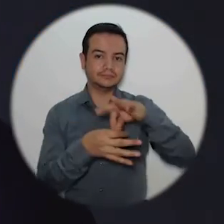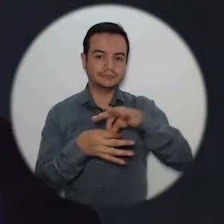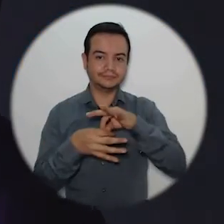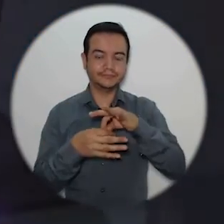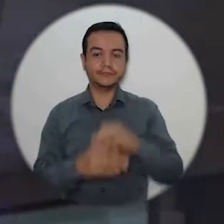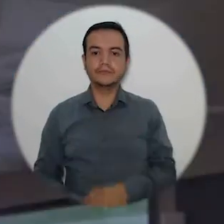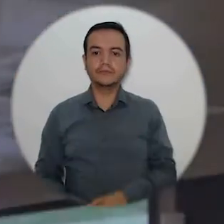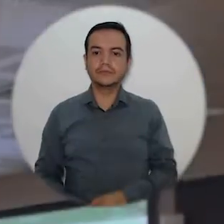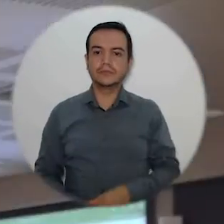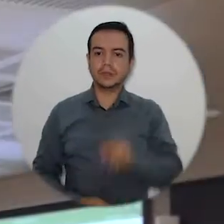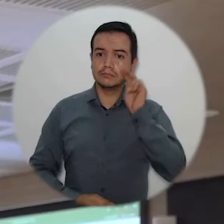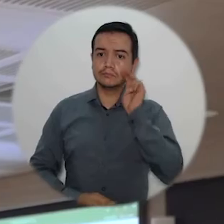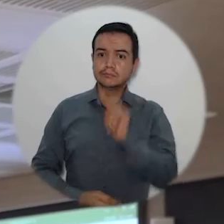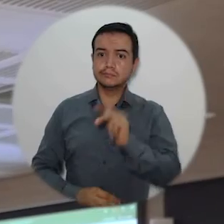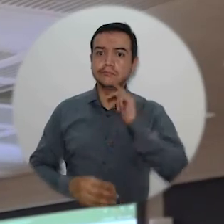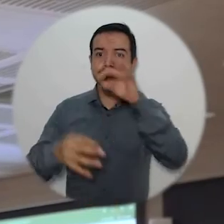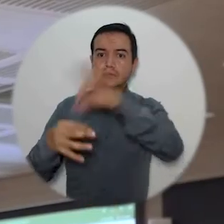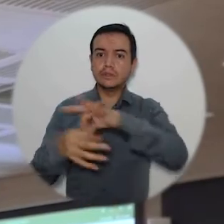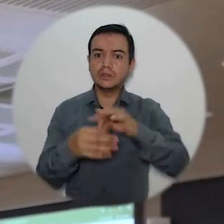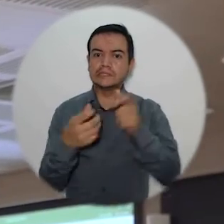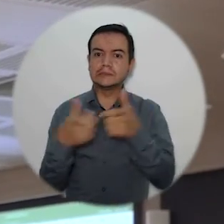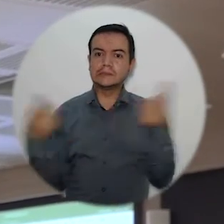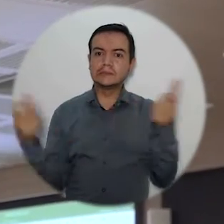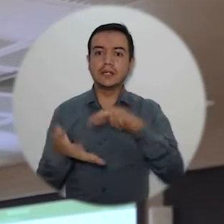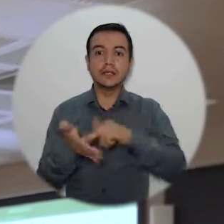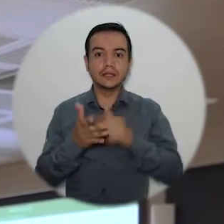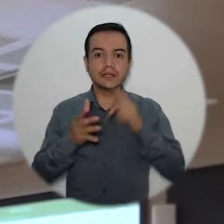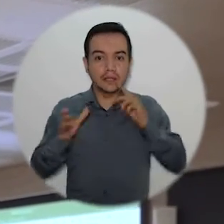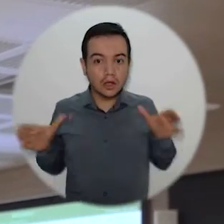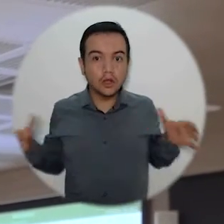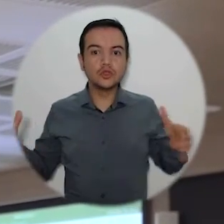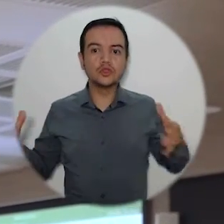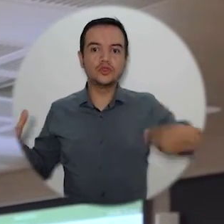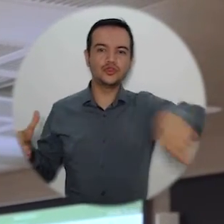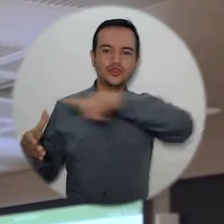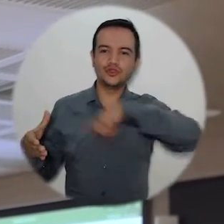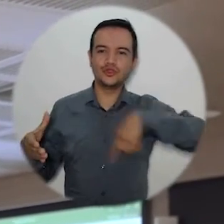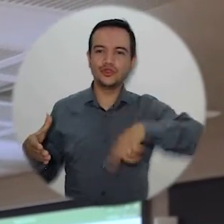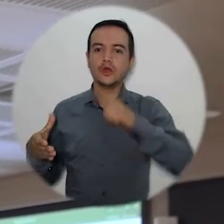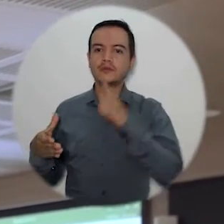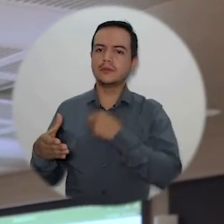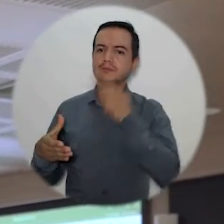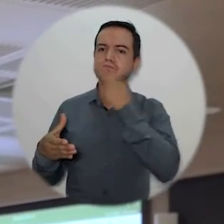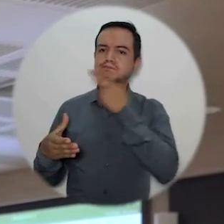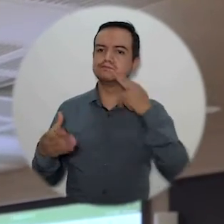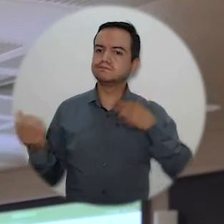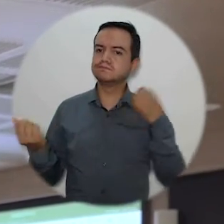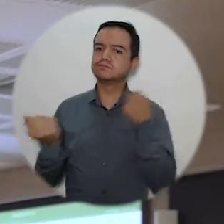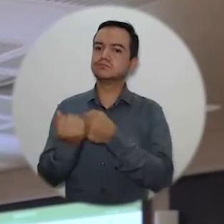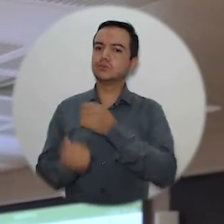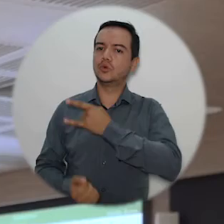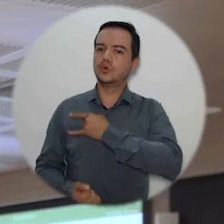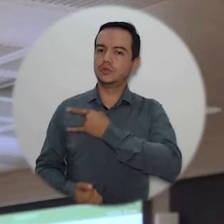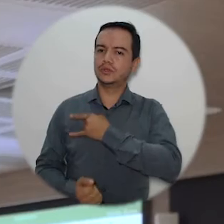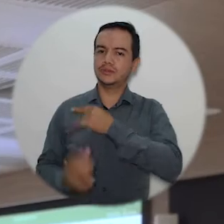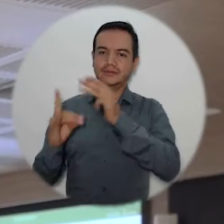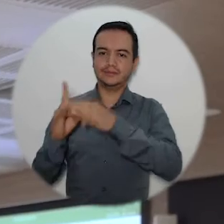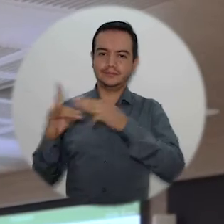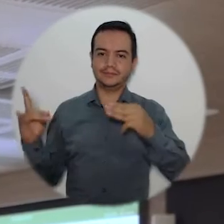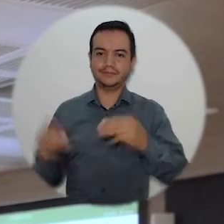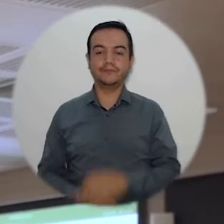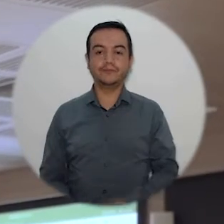Universidad de Antioquia. Si ven los porcentajes han sido muy altos, eso quiere decir que todos estamos